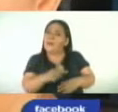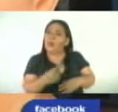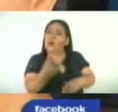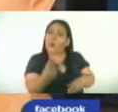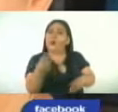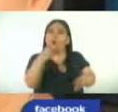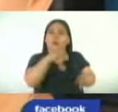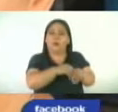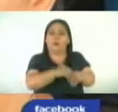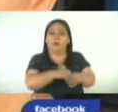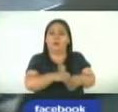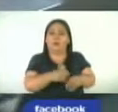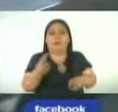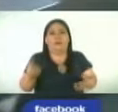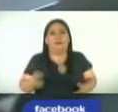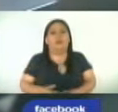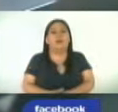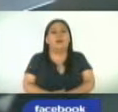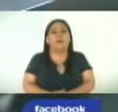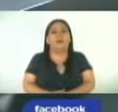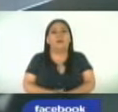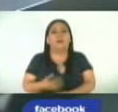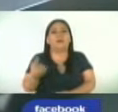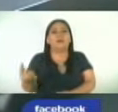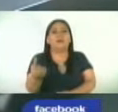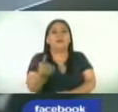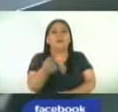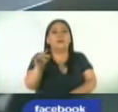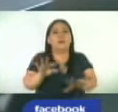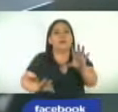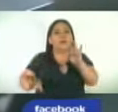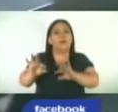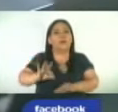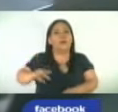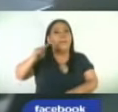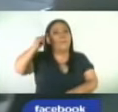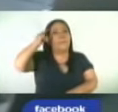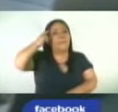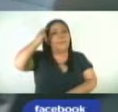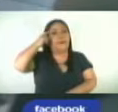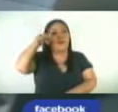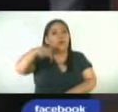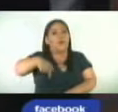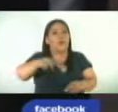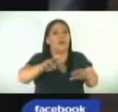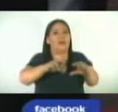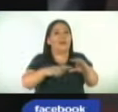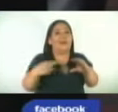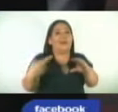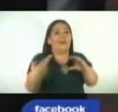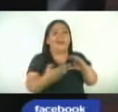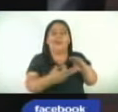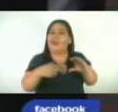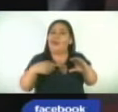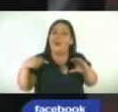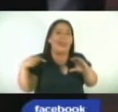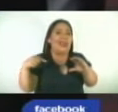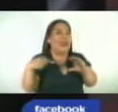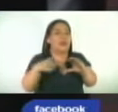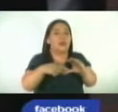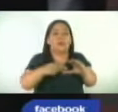esta cuenta, el dinero. Algunas personas consideran que ahora las redes sociales se han convertido en la plataforma